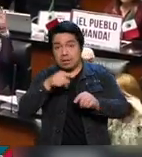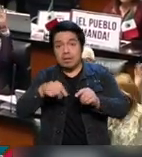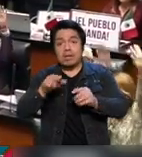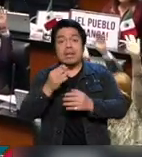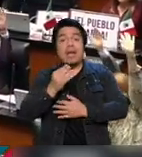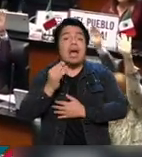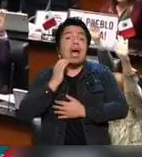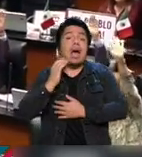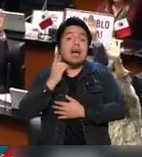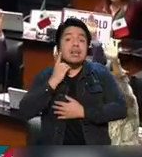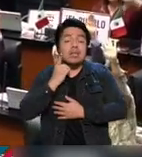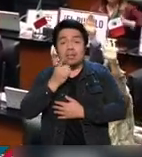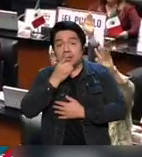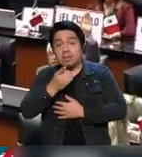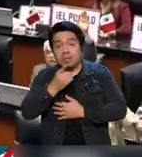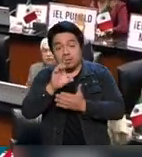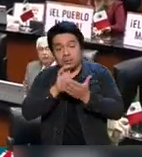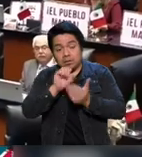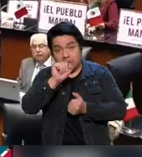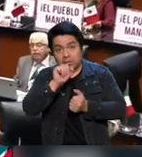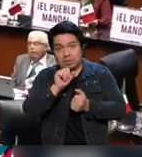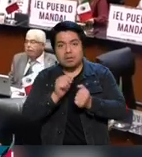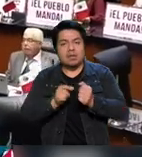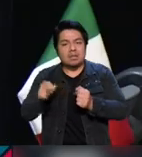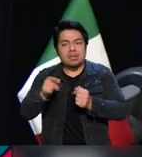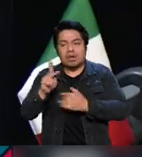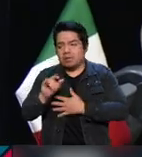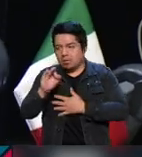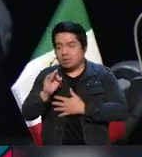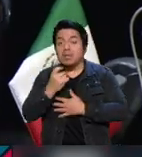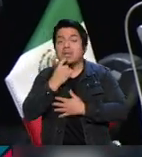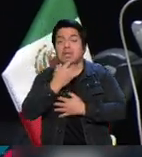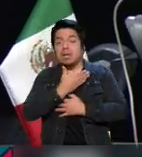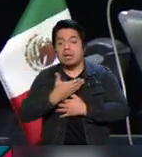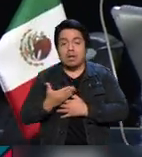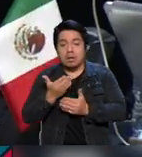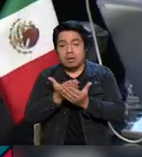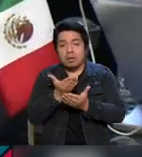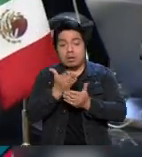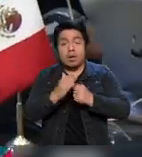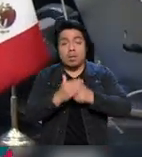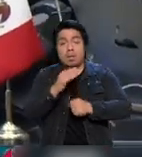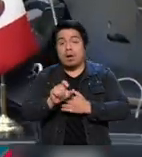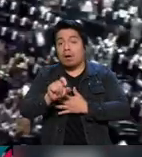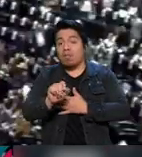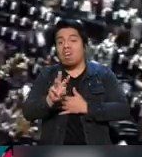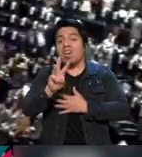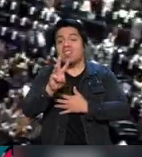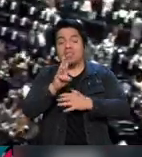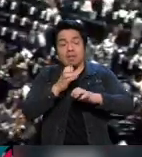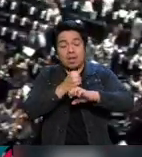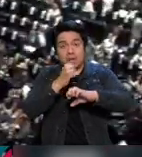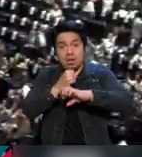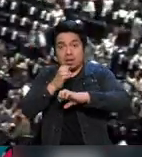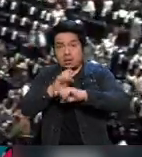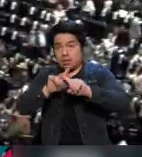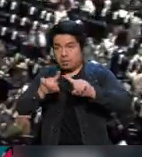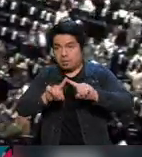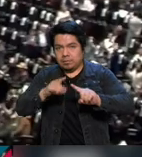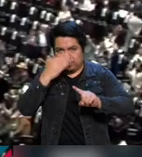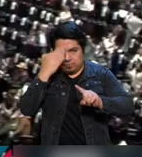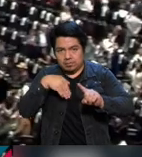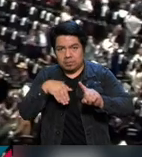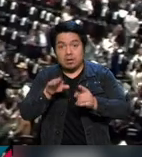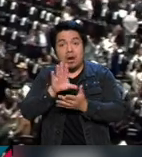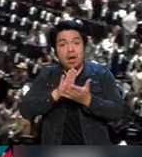Diputados declararon la constitucionalidad de la iniciativa presidencial al tener el aval de 23 entidades locales. Y es que, como recordará,